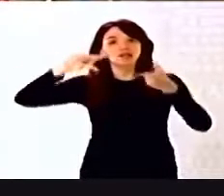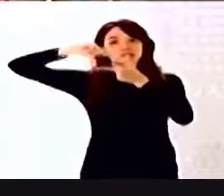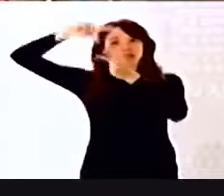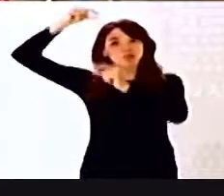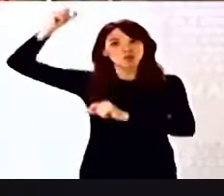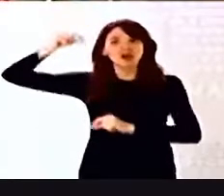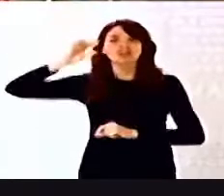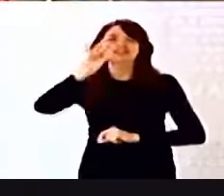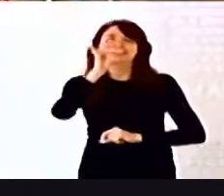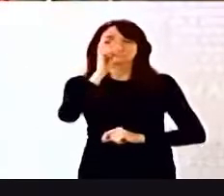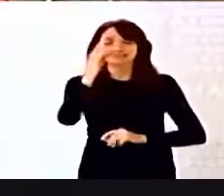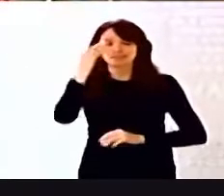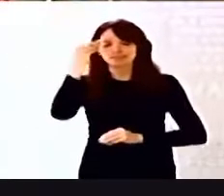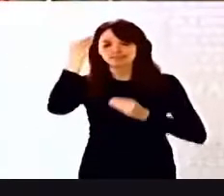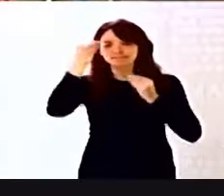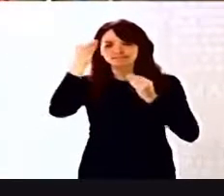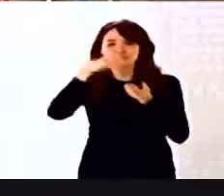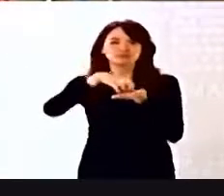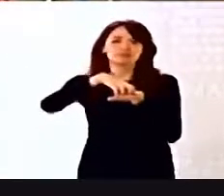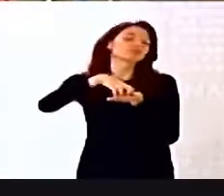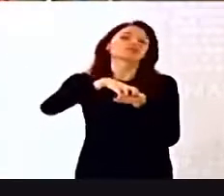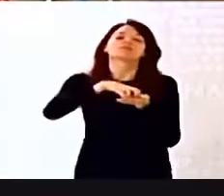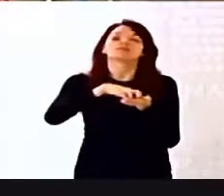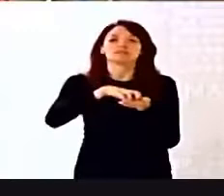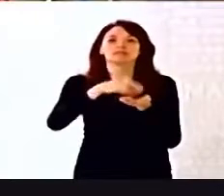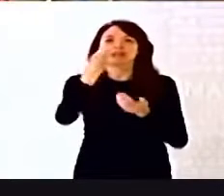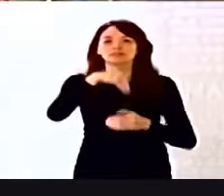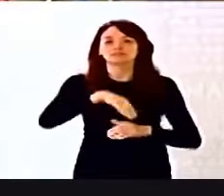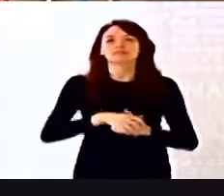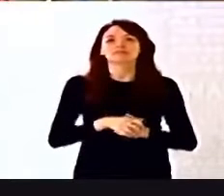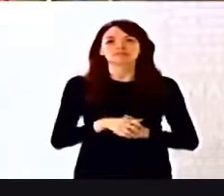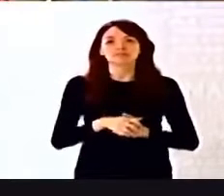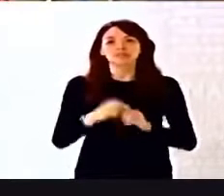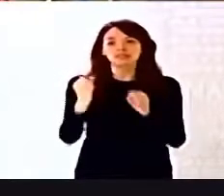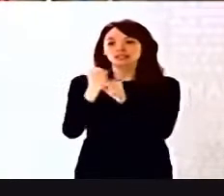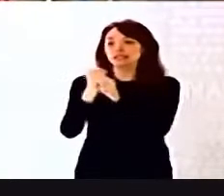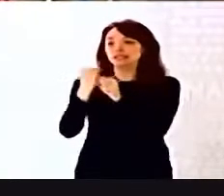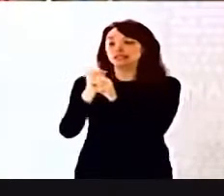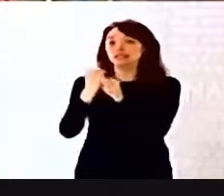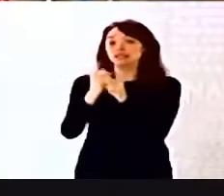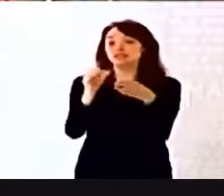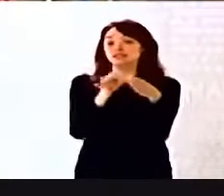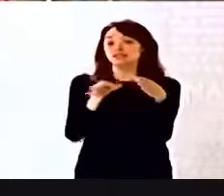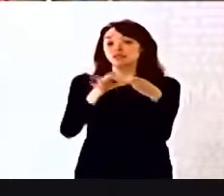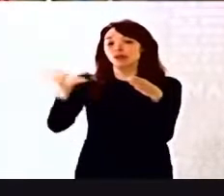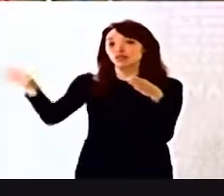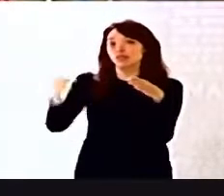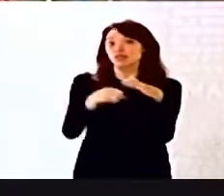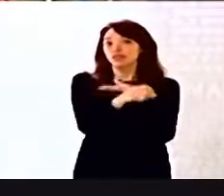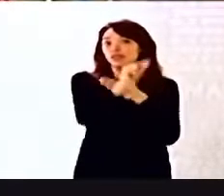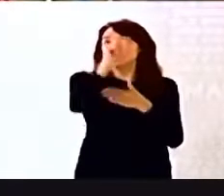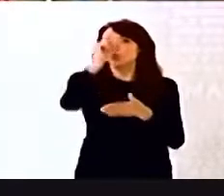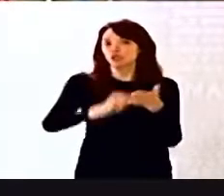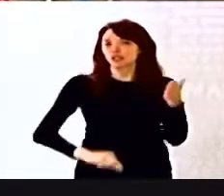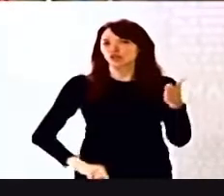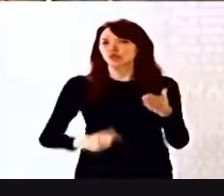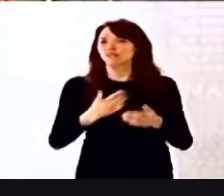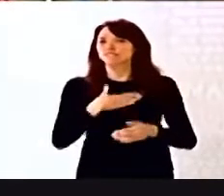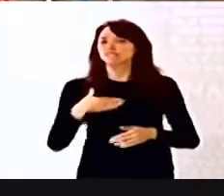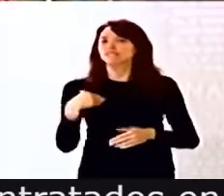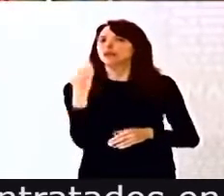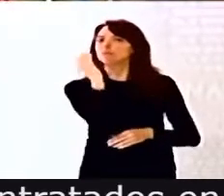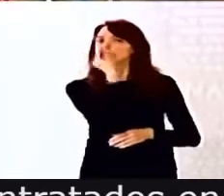Sí, consejero, se me quedaba una pregunta en el tintero, y es que trabajadores contratados por el SEPAD durante este tiempo de crisis, quería preguntarles por